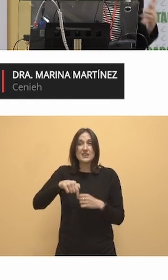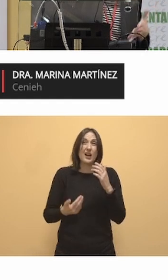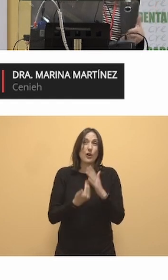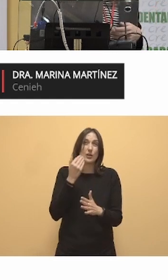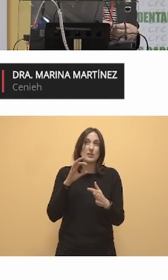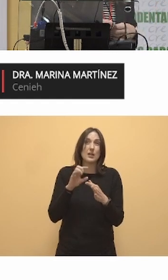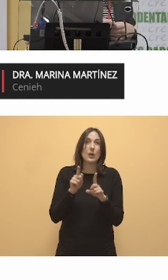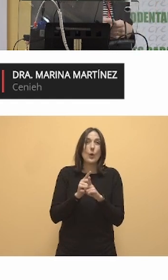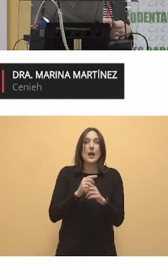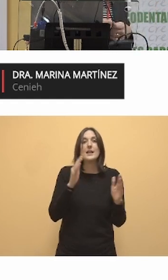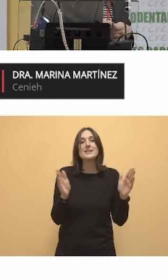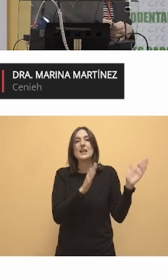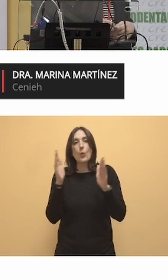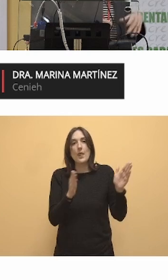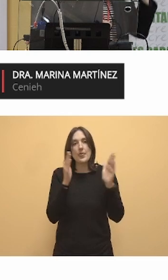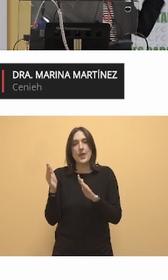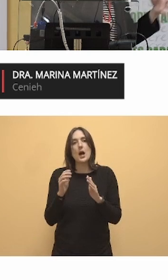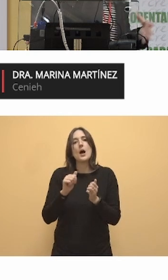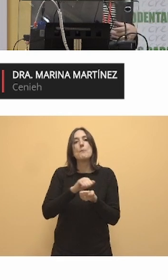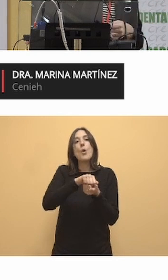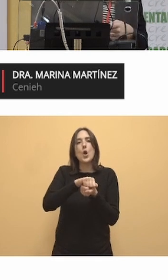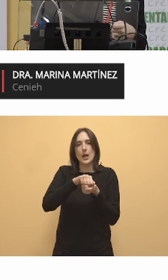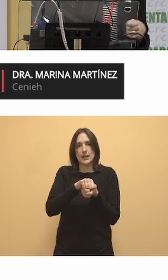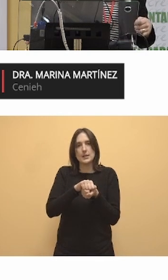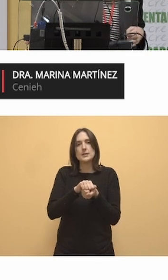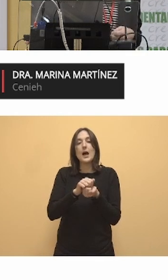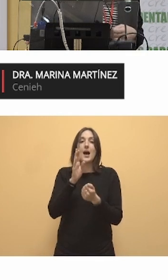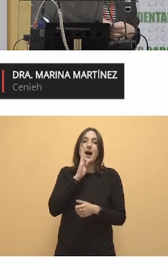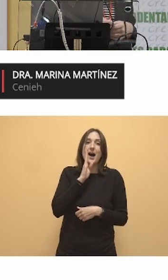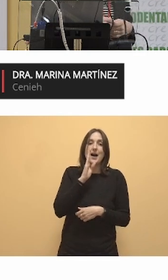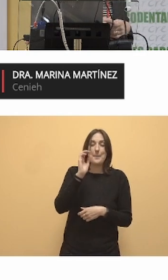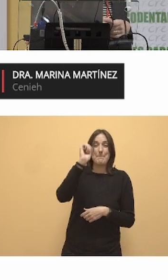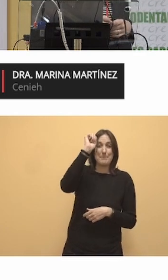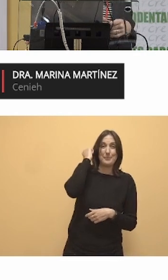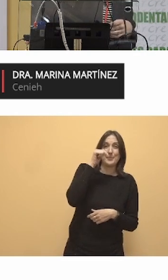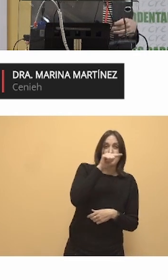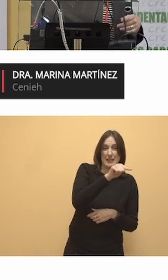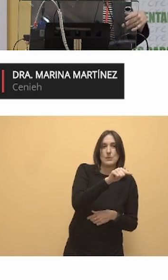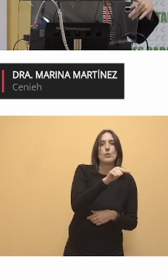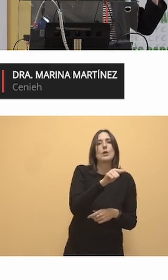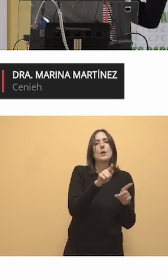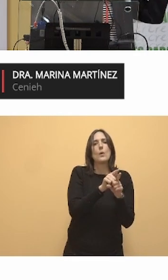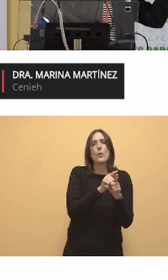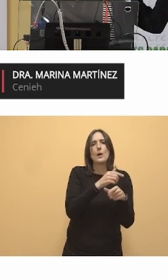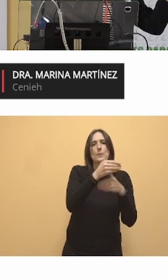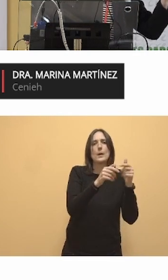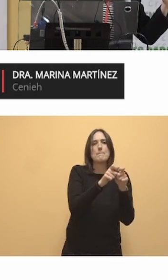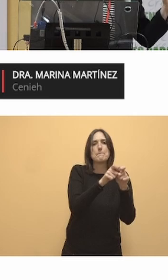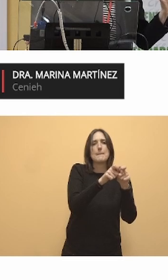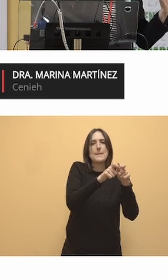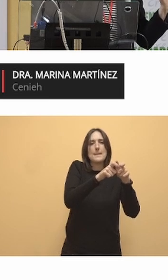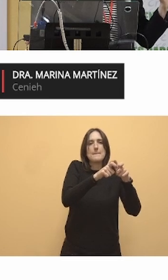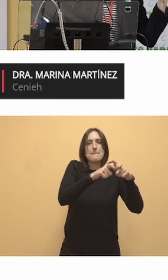la secuencia de los molares. El patrón primitivo es su patrón de secuencia creciente.